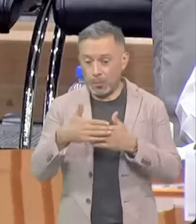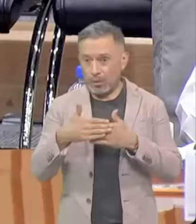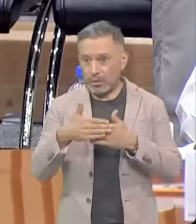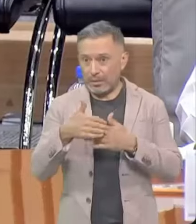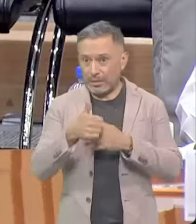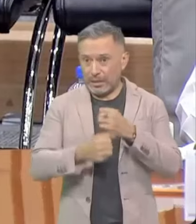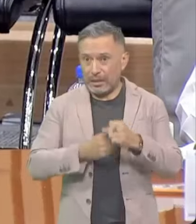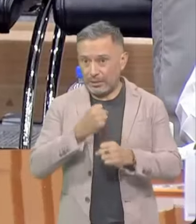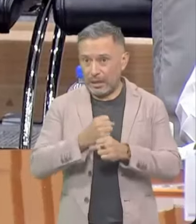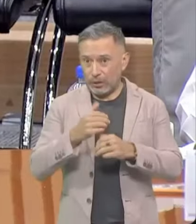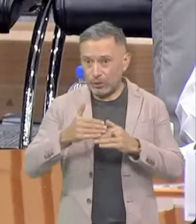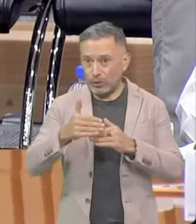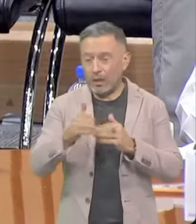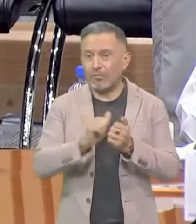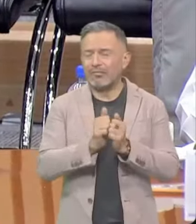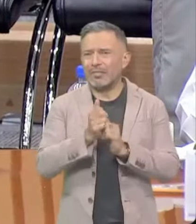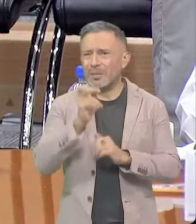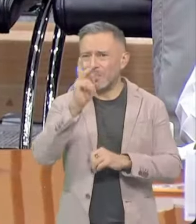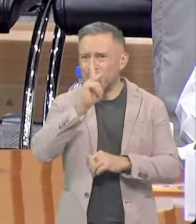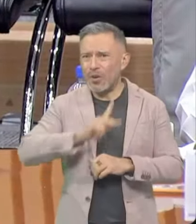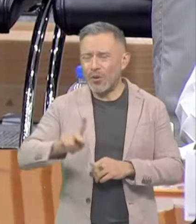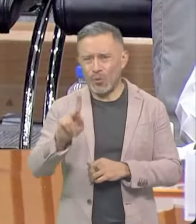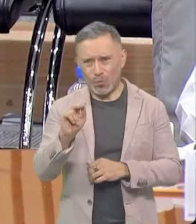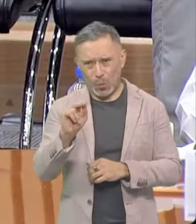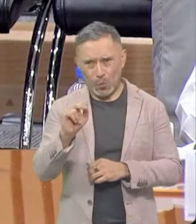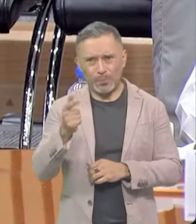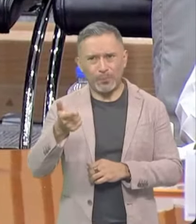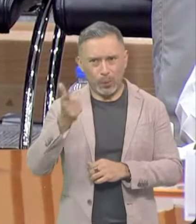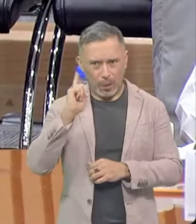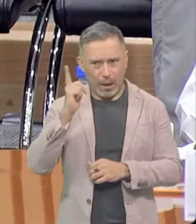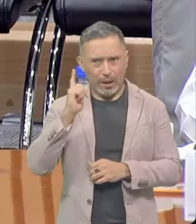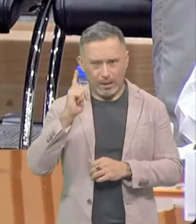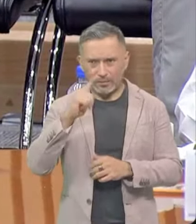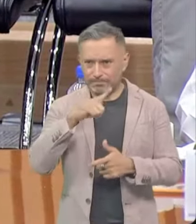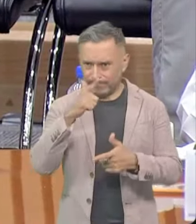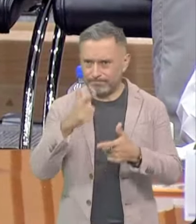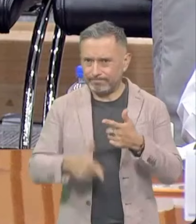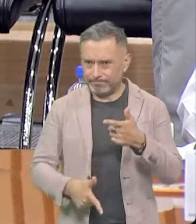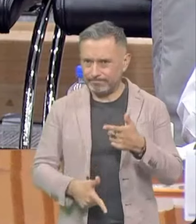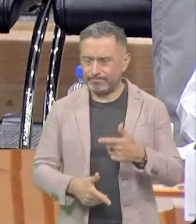de gobierno porque finalmente